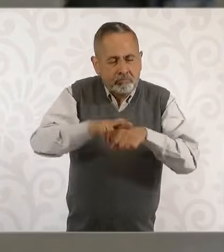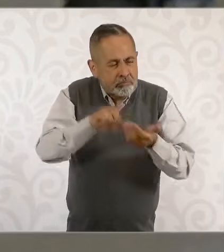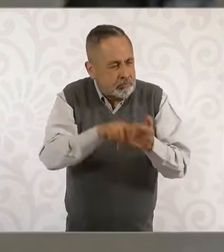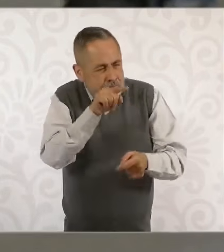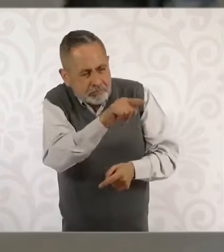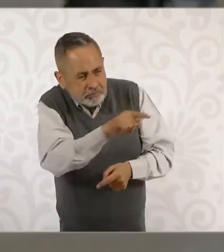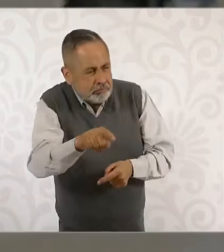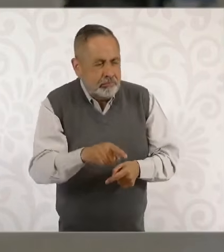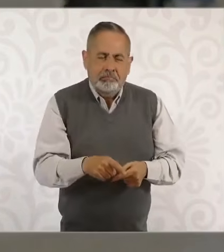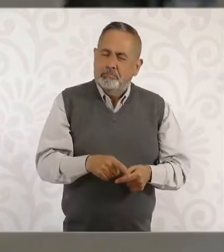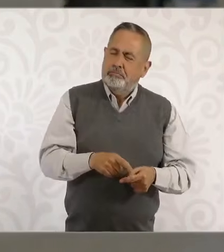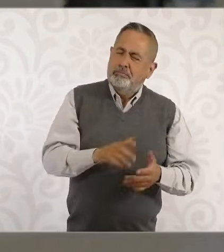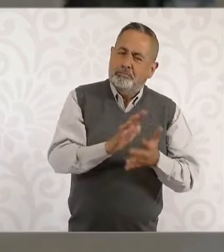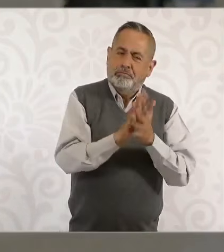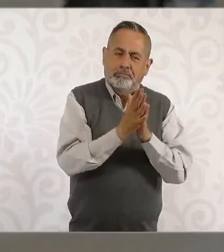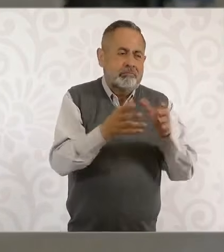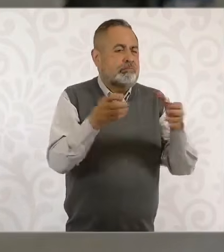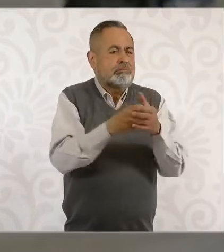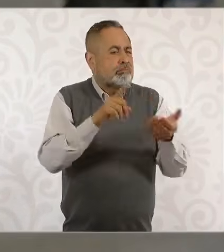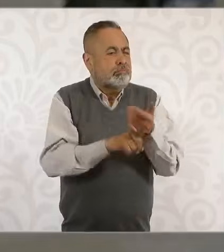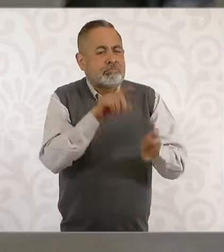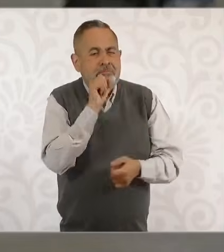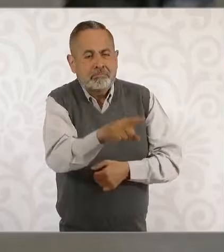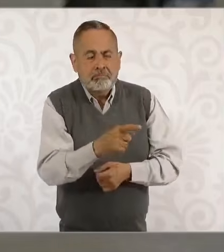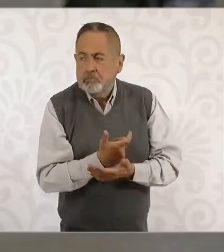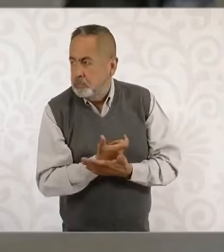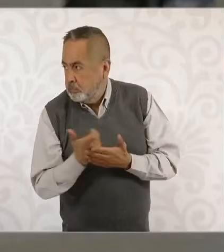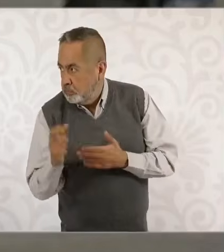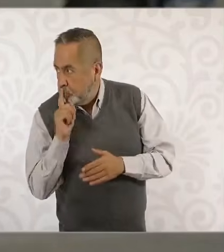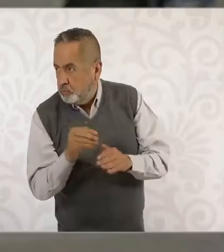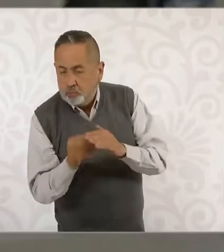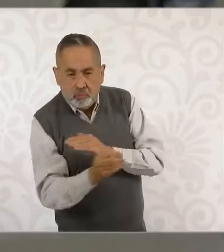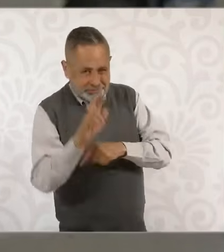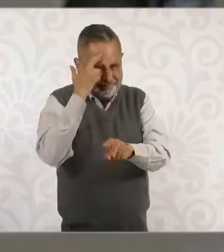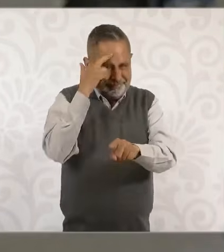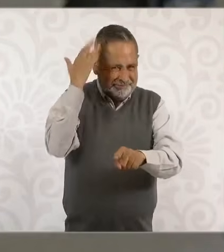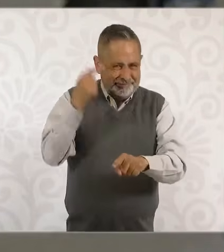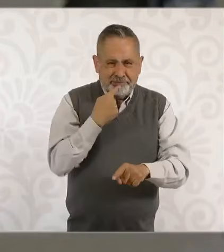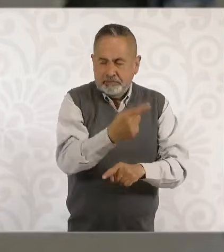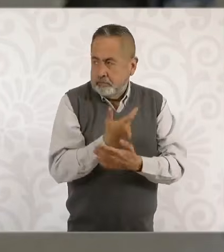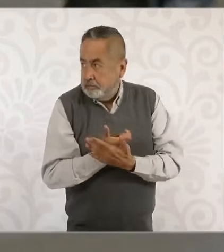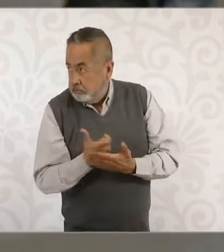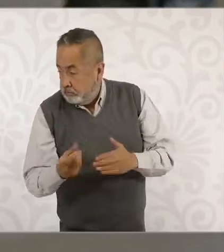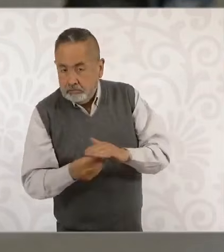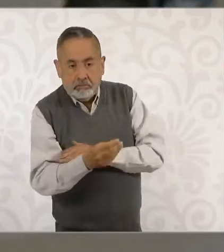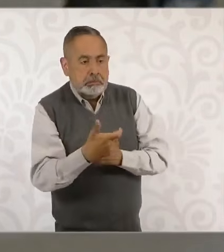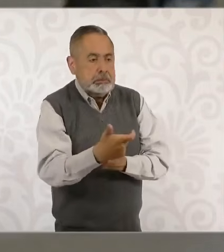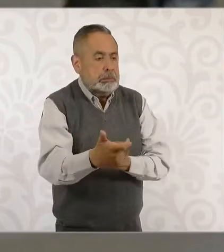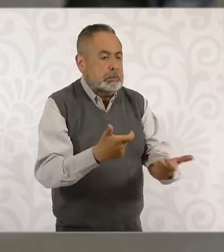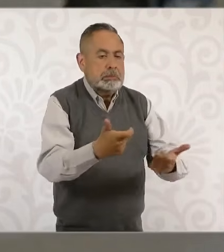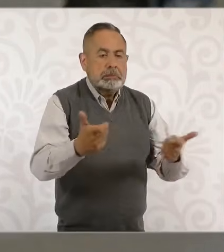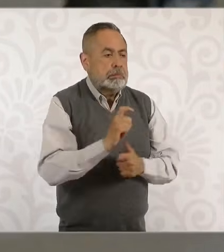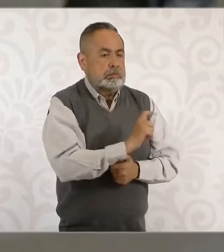señalados como parte de este esquema de la nómina secreta, no sé si la recuerda, por medio de la cual se repartió dinero